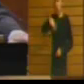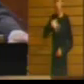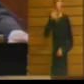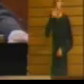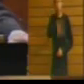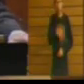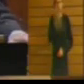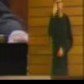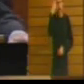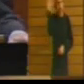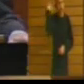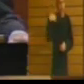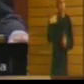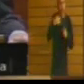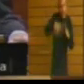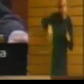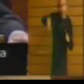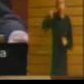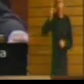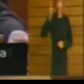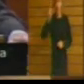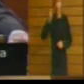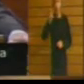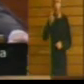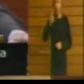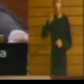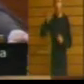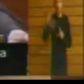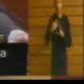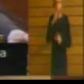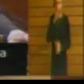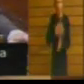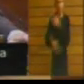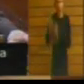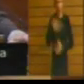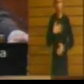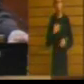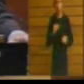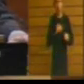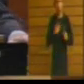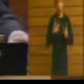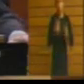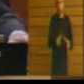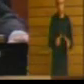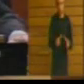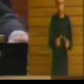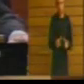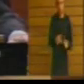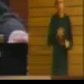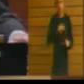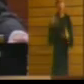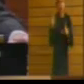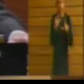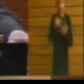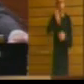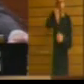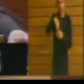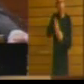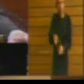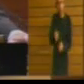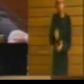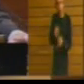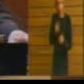Navarro. ¿Saben a dónde la remitían? A una página anticuada del propio departamento. Una página que no